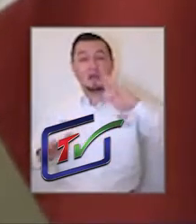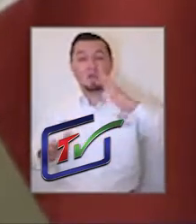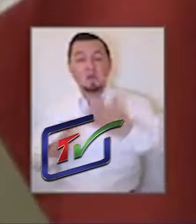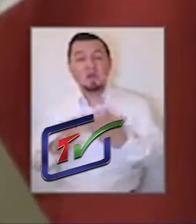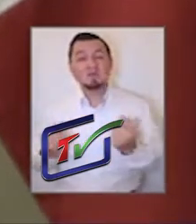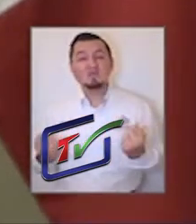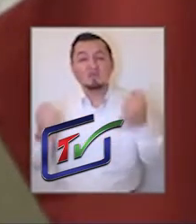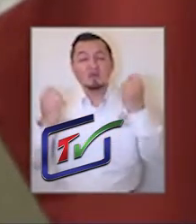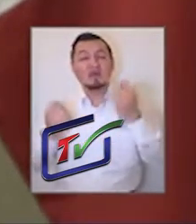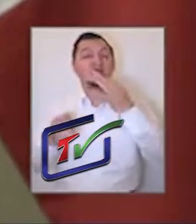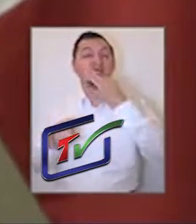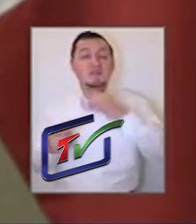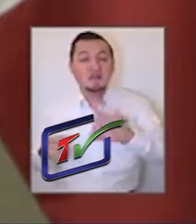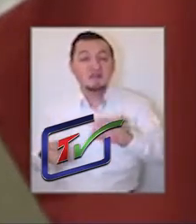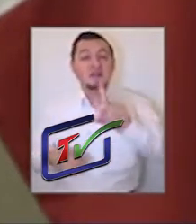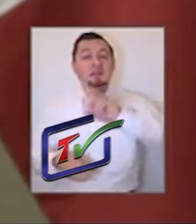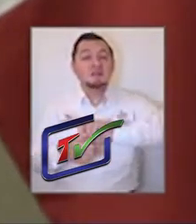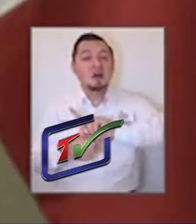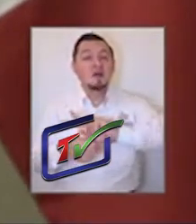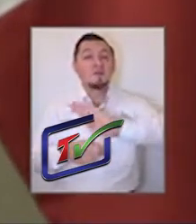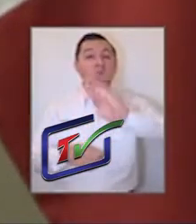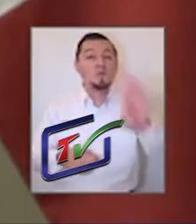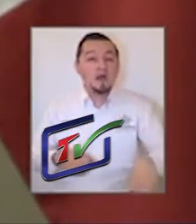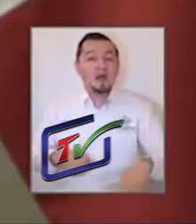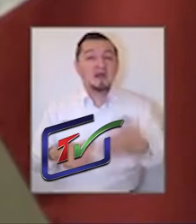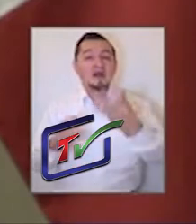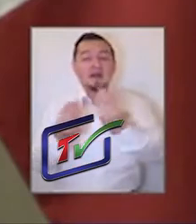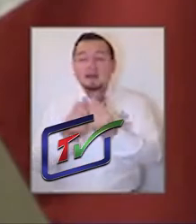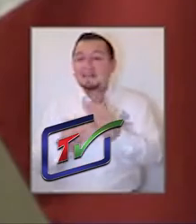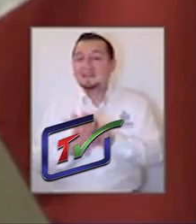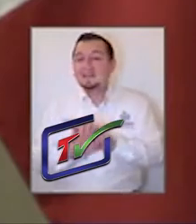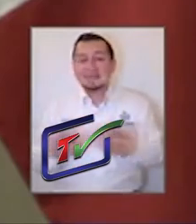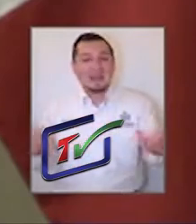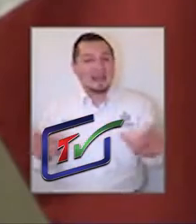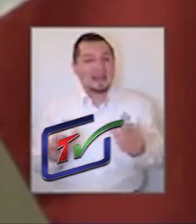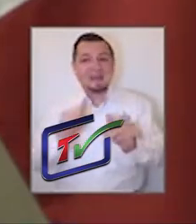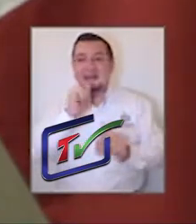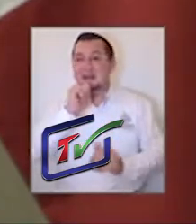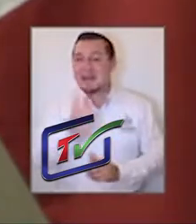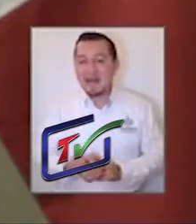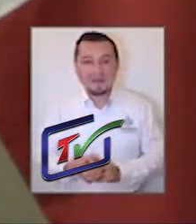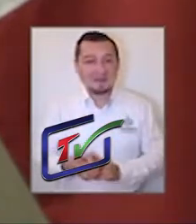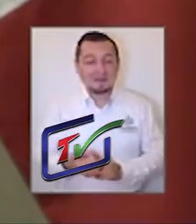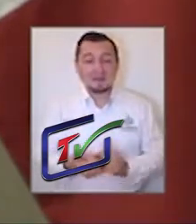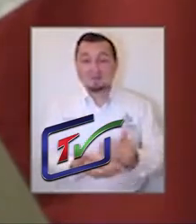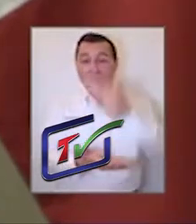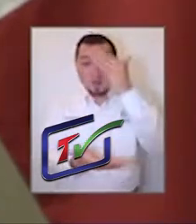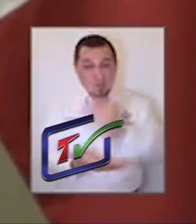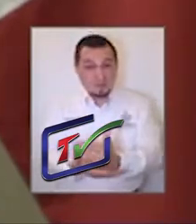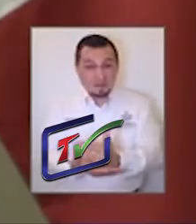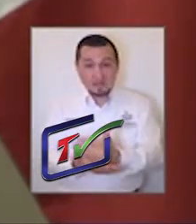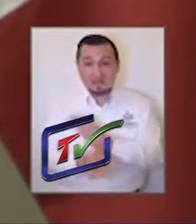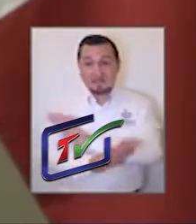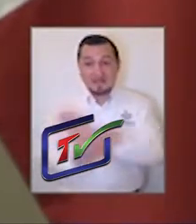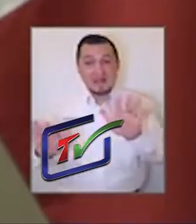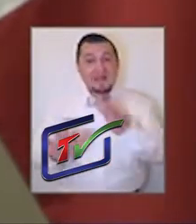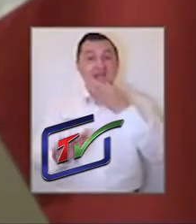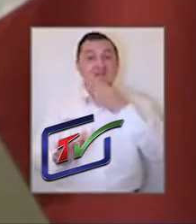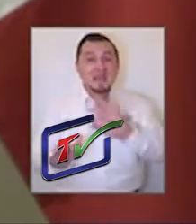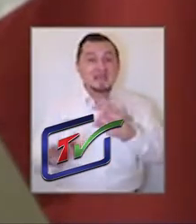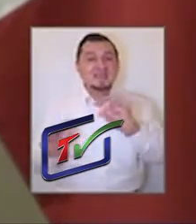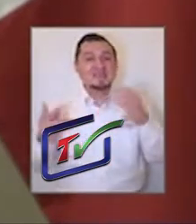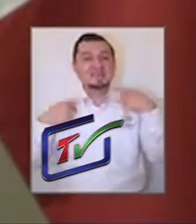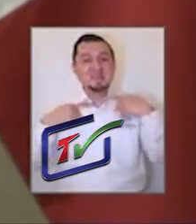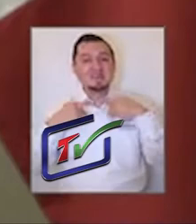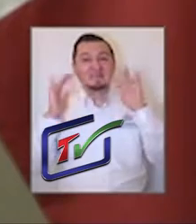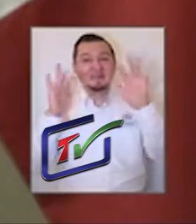una irresponsabilidad estar organizando fiestas de Día de Muertos y de Halloween. A partir de este viernes se suspenden ese